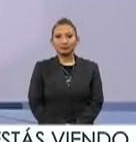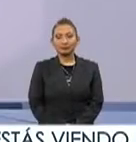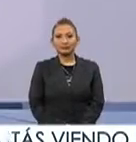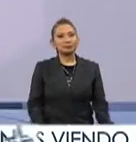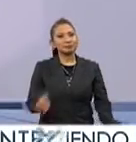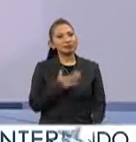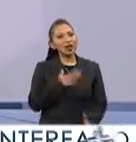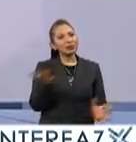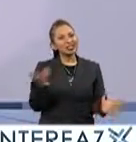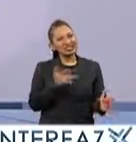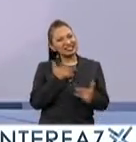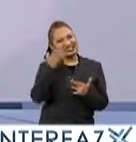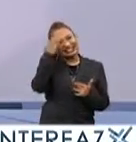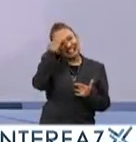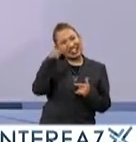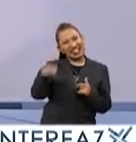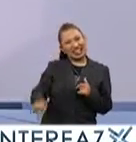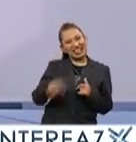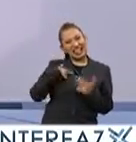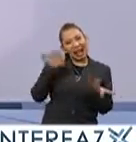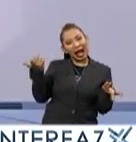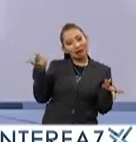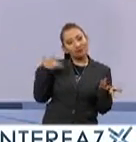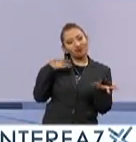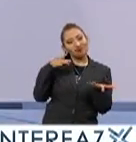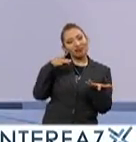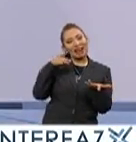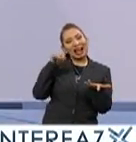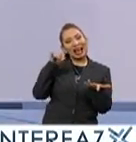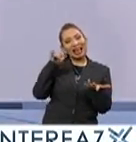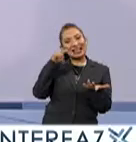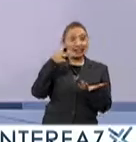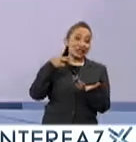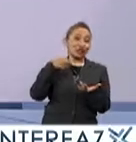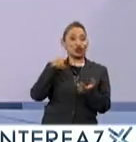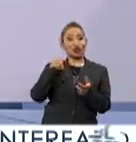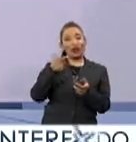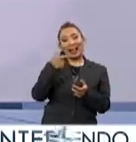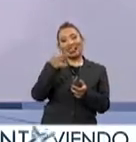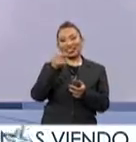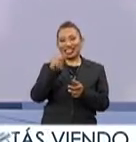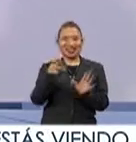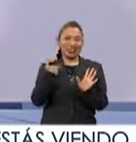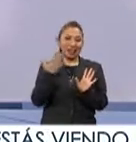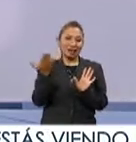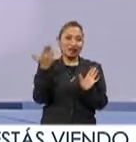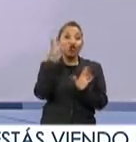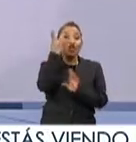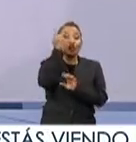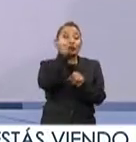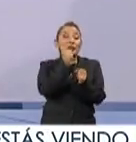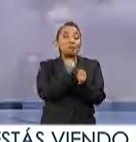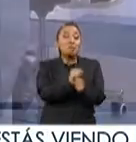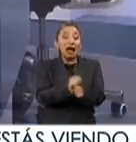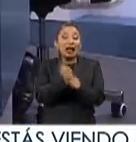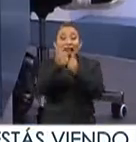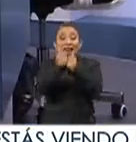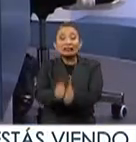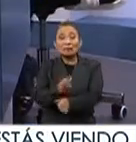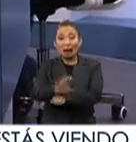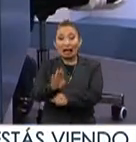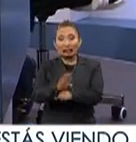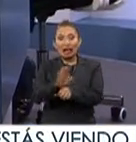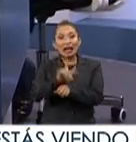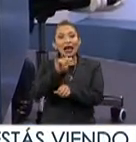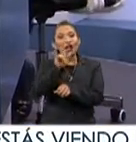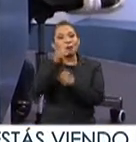Y bueno, se siente extraño tener aquí en el estudio a Laliño Gaitán, después de haber estado 2 semanas allá en Brasil.